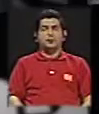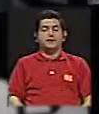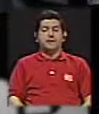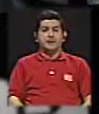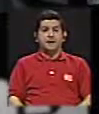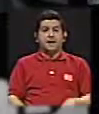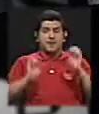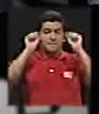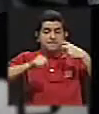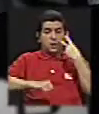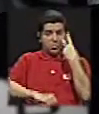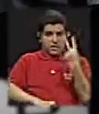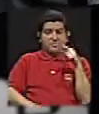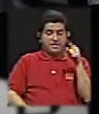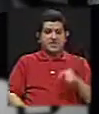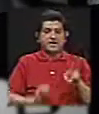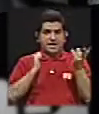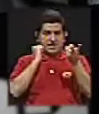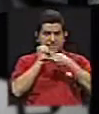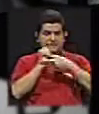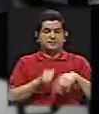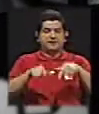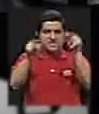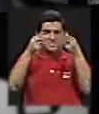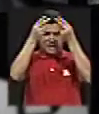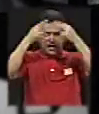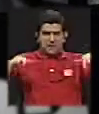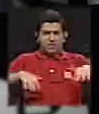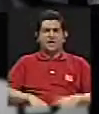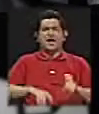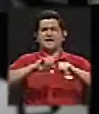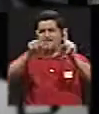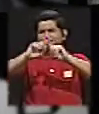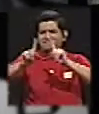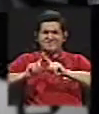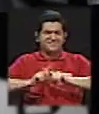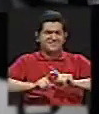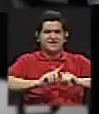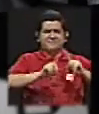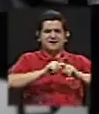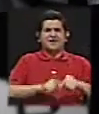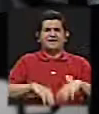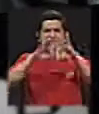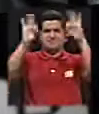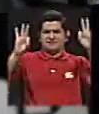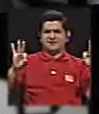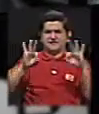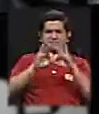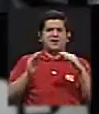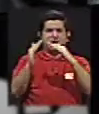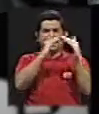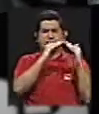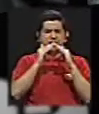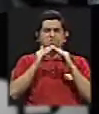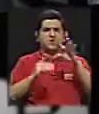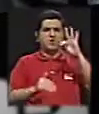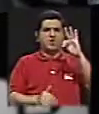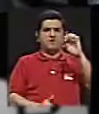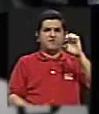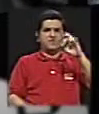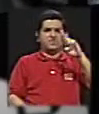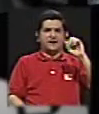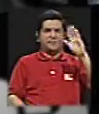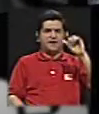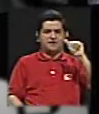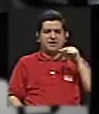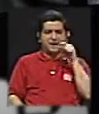ver en esta edición y en nuestro sitio web una galería de imágenes del pueblo térraba, hijos de una